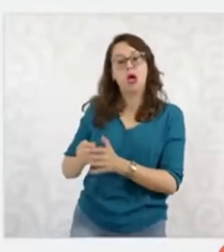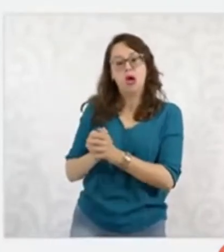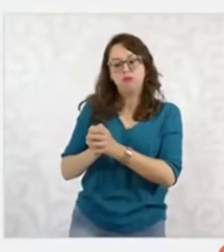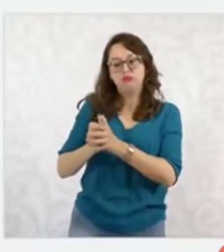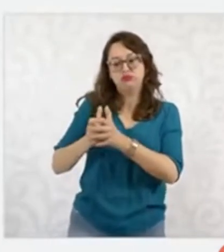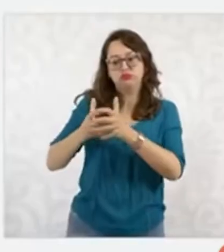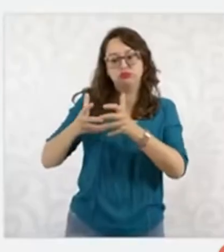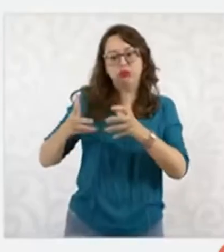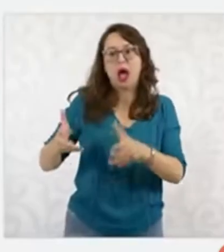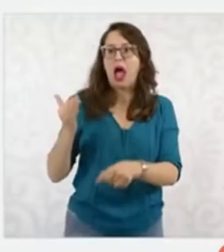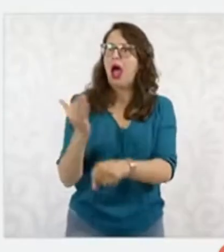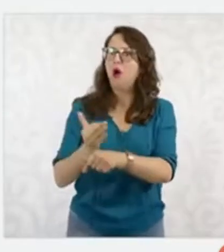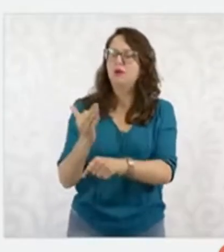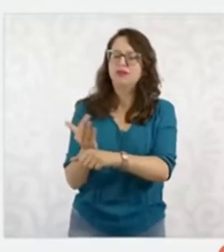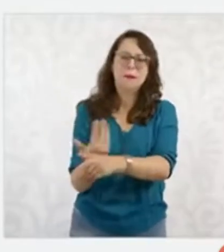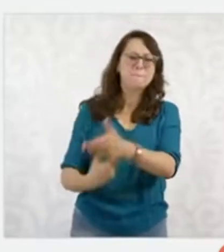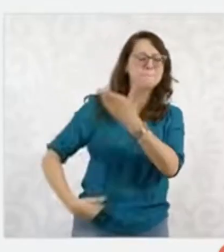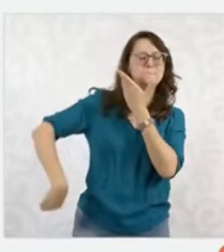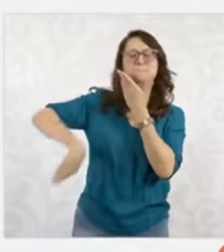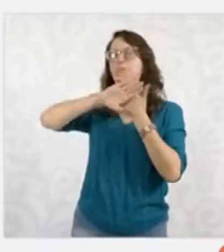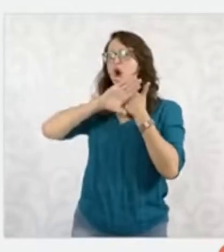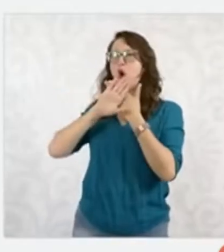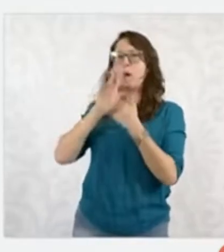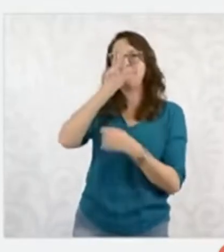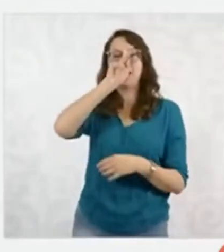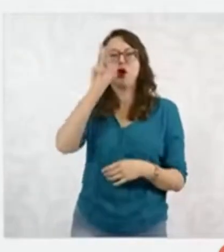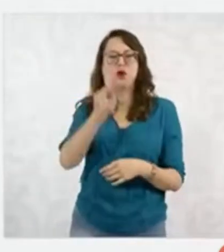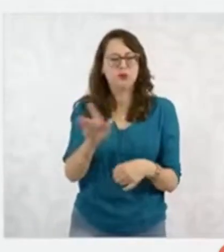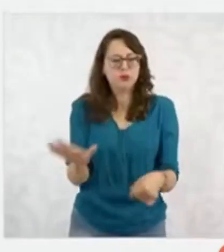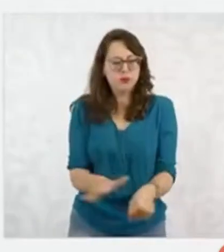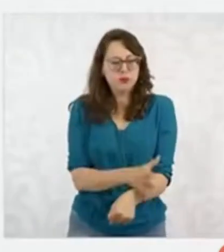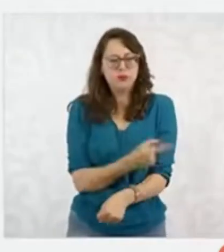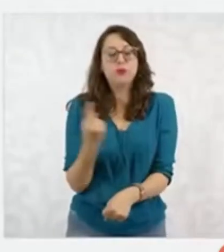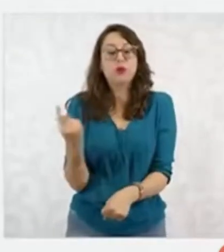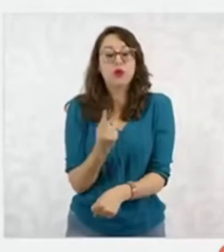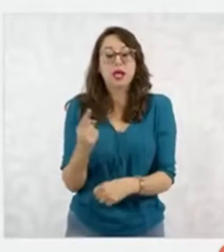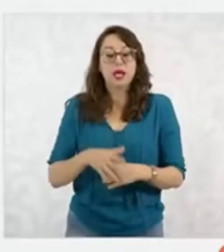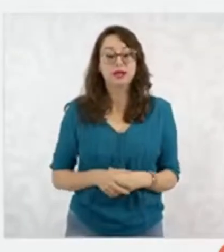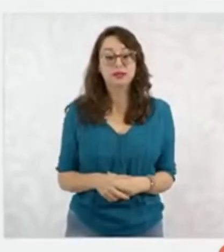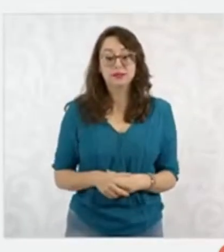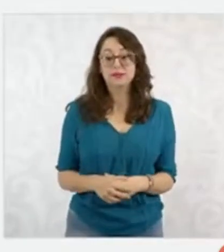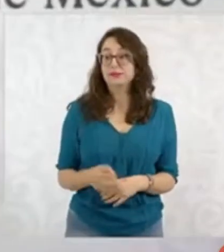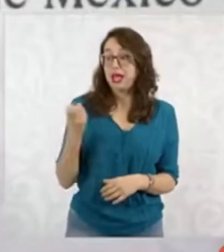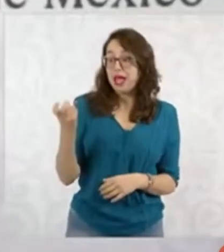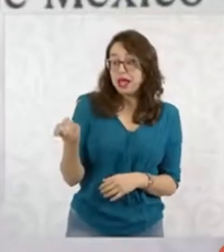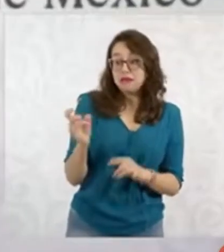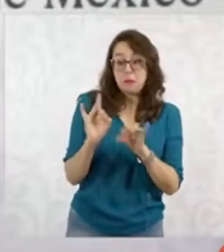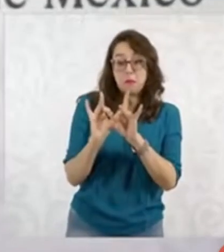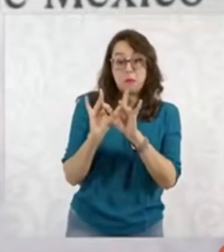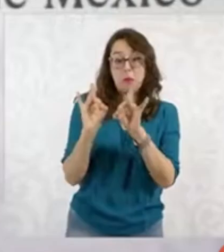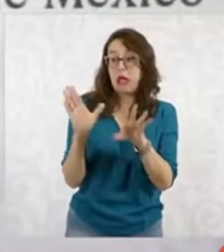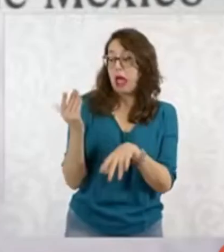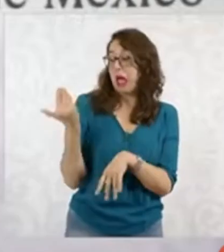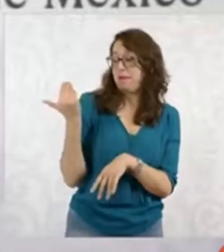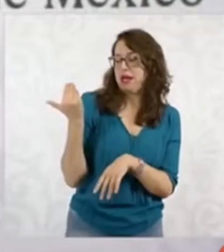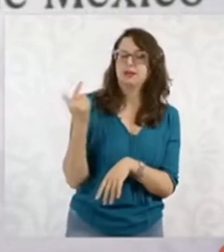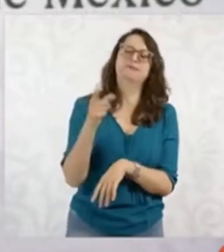contra nosotros, porque hay que explicarla. Que no viene de ahora, ya tiene pues un